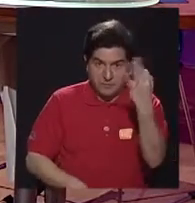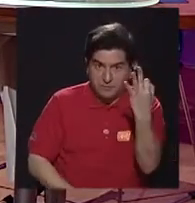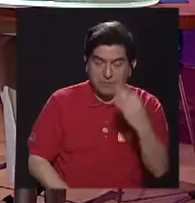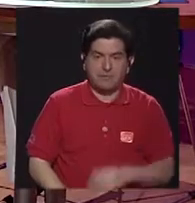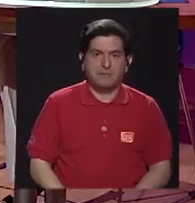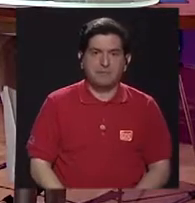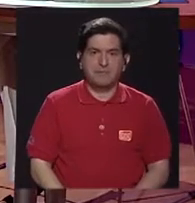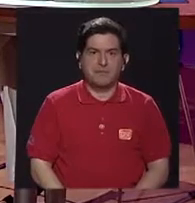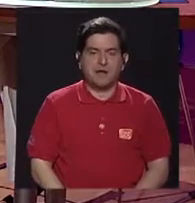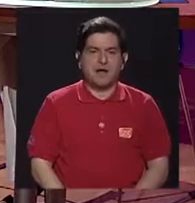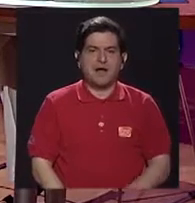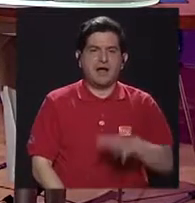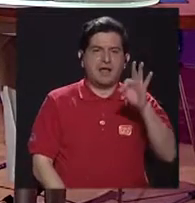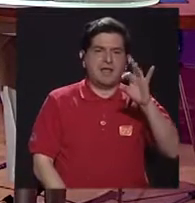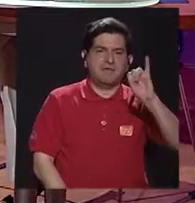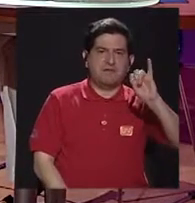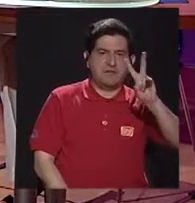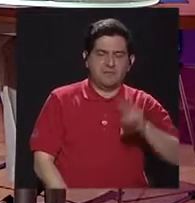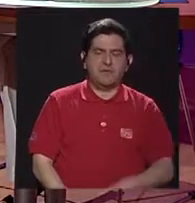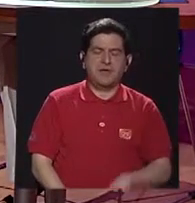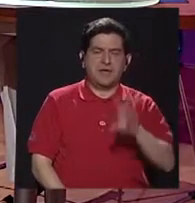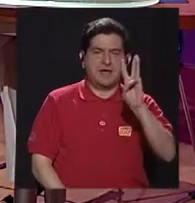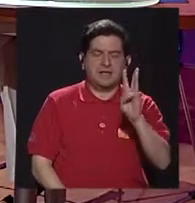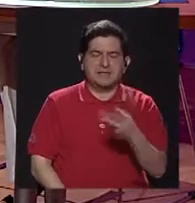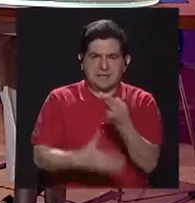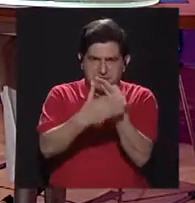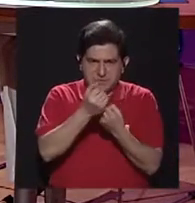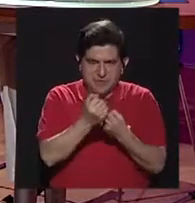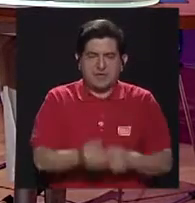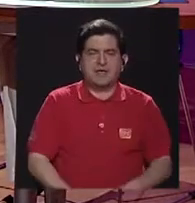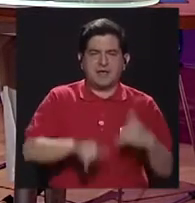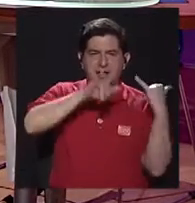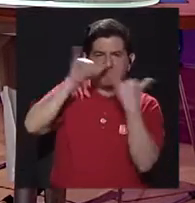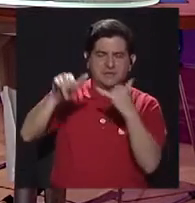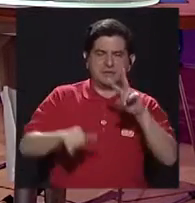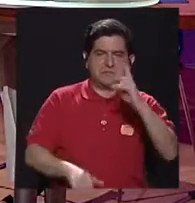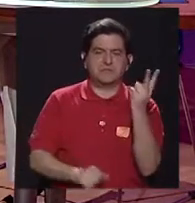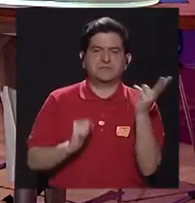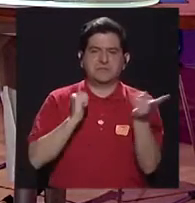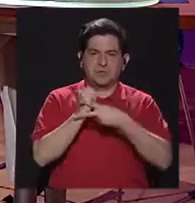la fertilización in vitro a 6 parejas que demandaron por segunda vez al Estado.